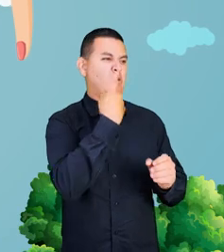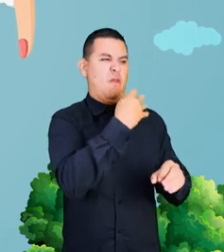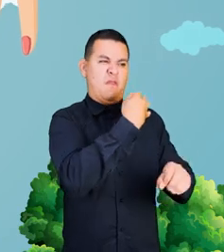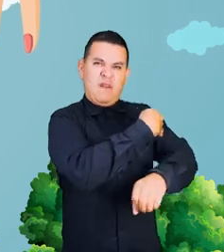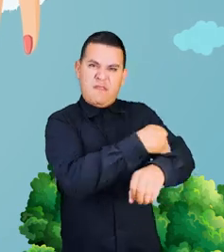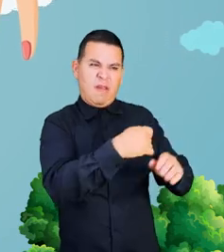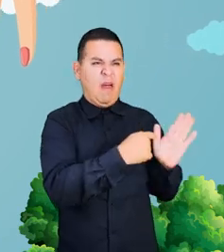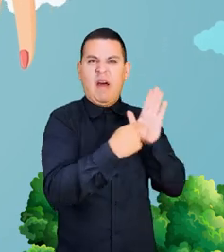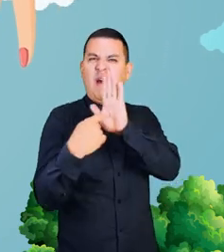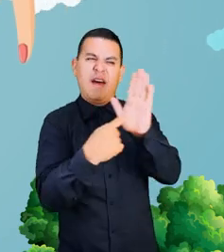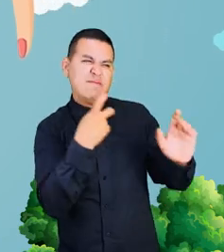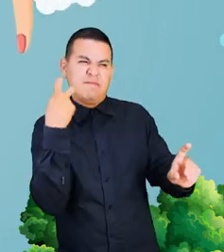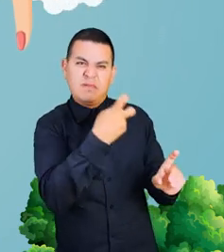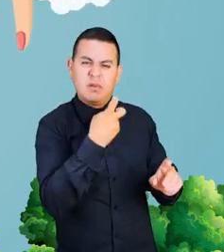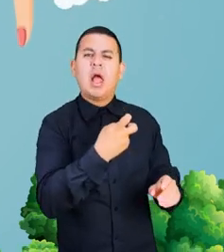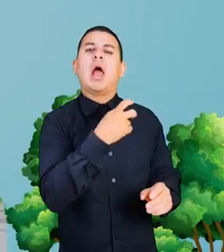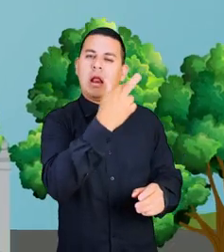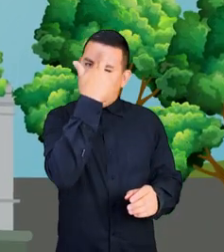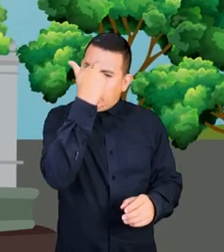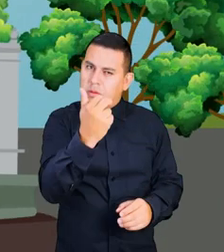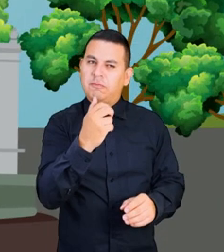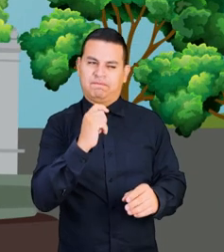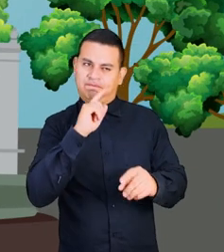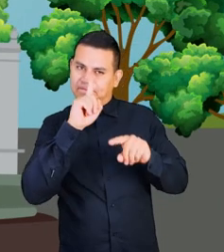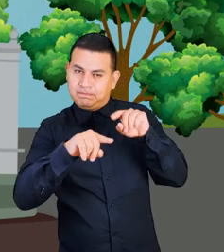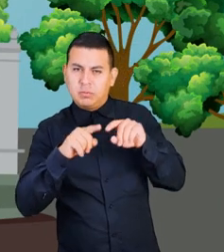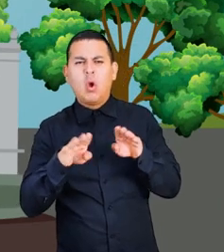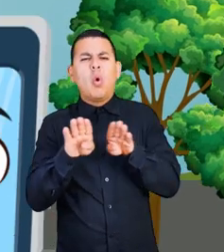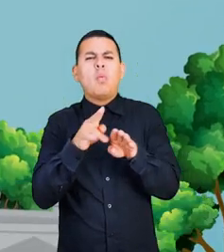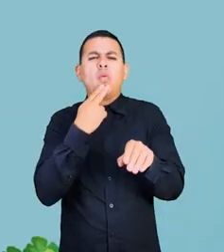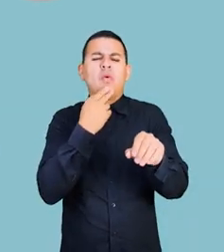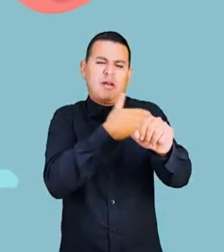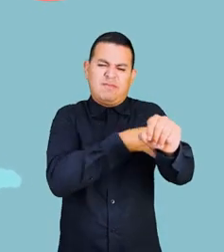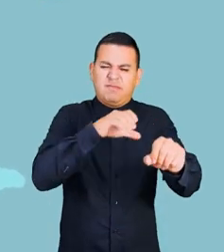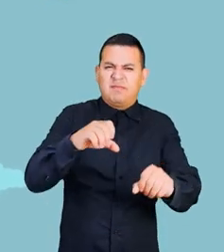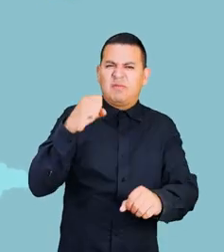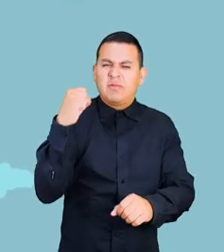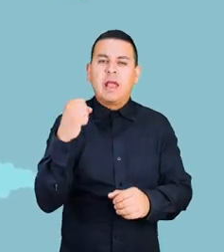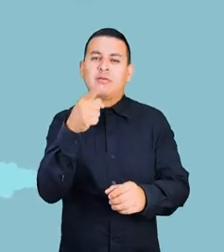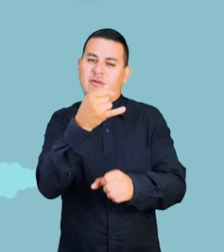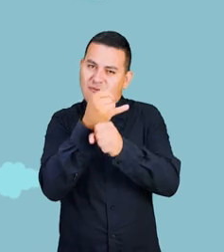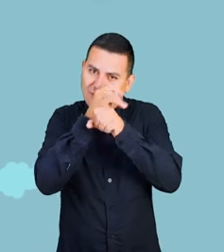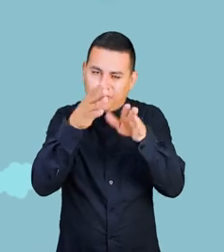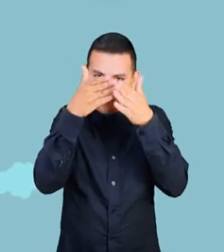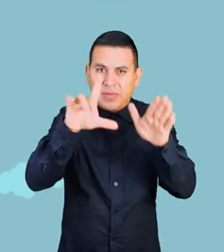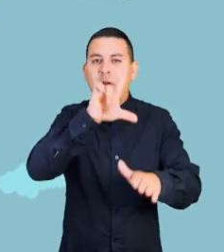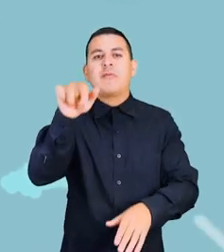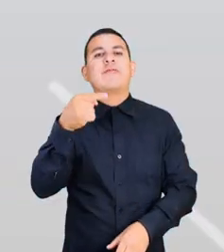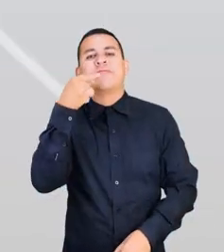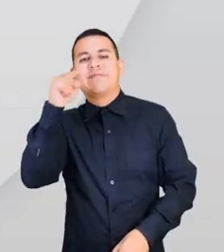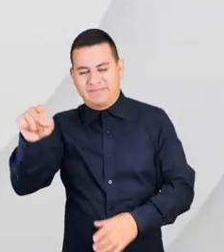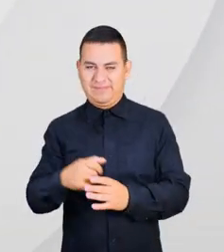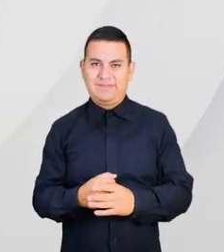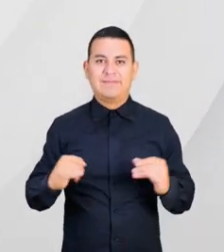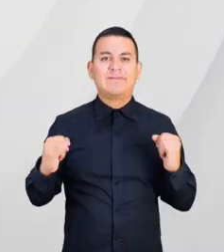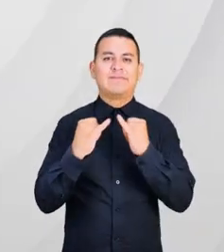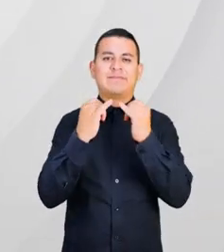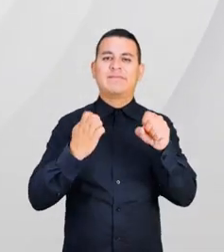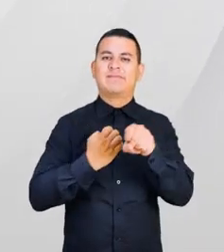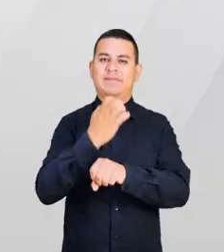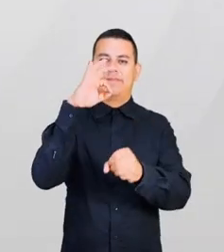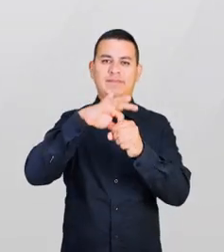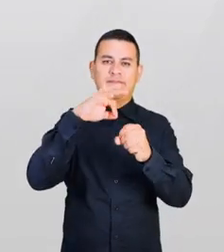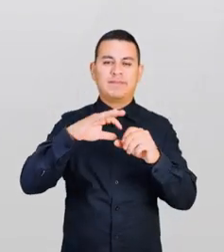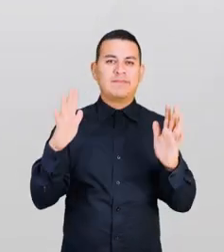takini kanasya tanya si inkayaga dachindikayo sayo dikayo kuniyo dakaniyo kwachinya sana. Instituto